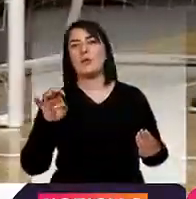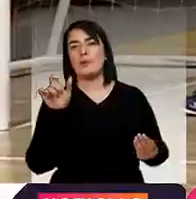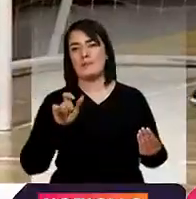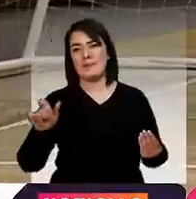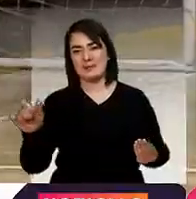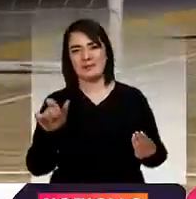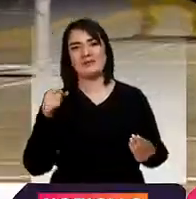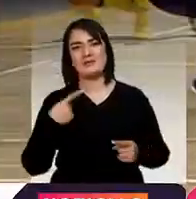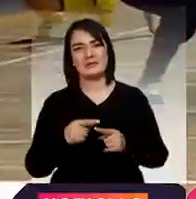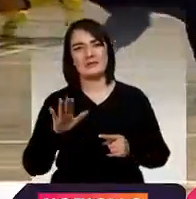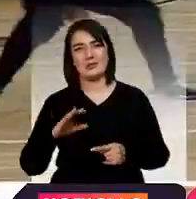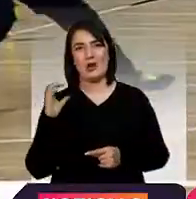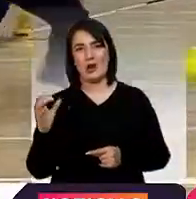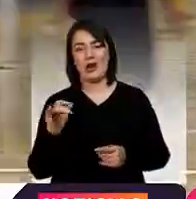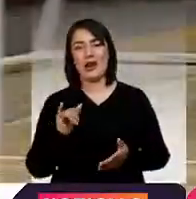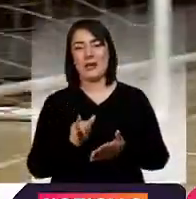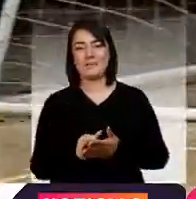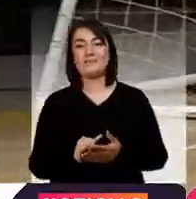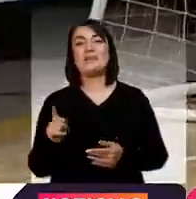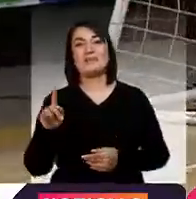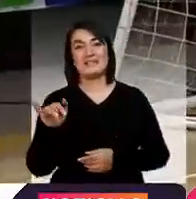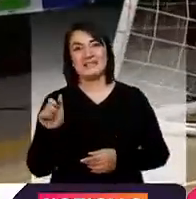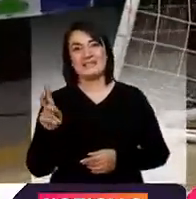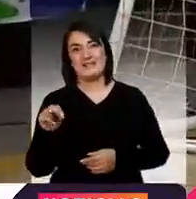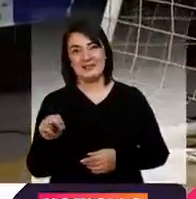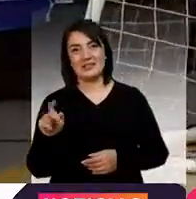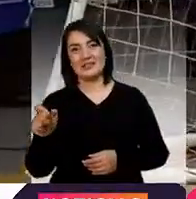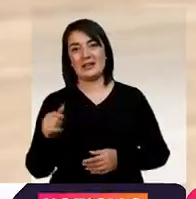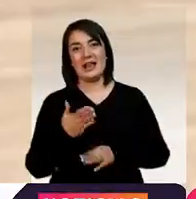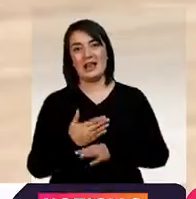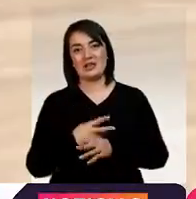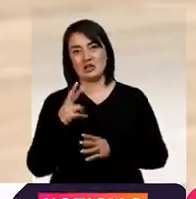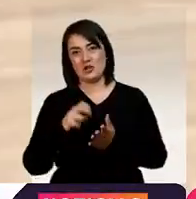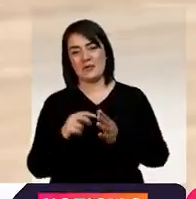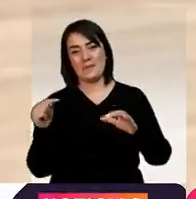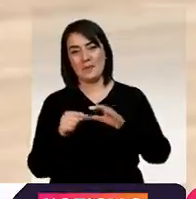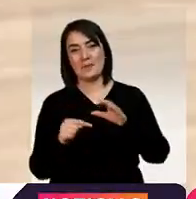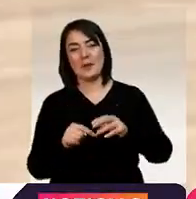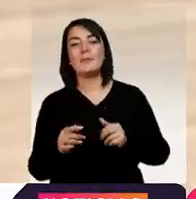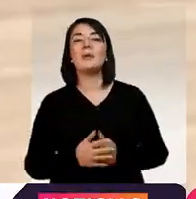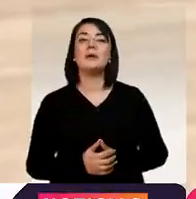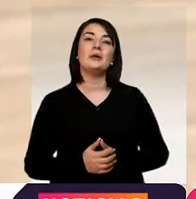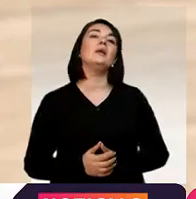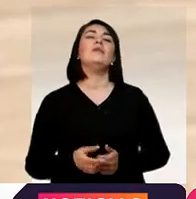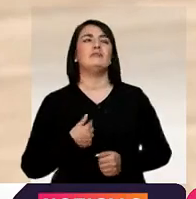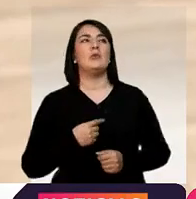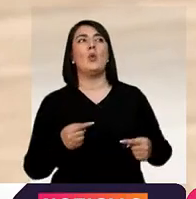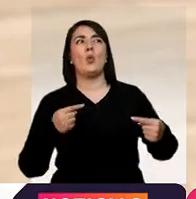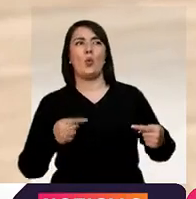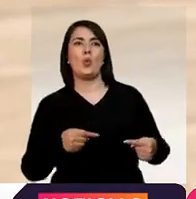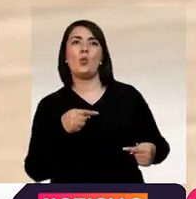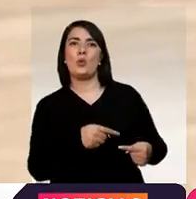Selección Colombia, entre ellos Sebastián Orjuela, autor de 2 goles. Sabíamos que es un excelente rival, también son